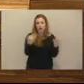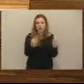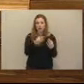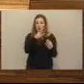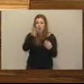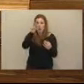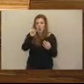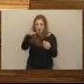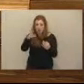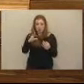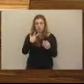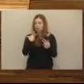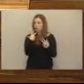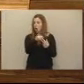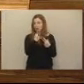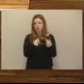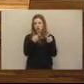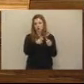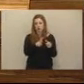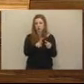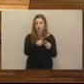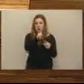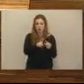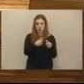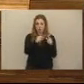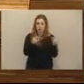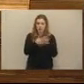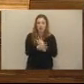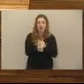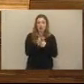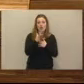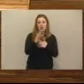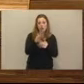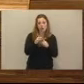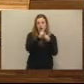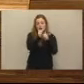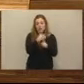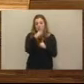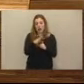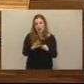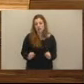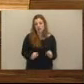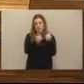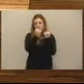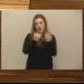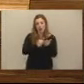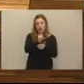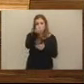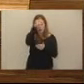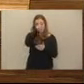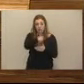se impuso al sector primario asturiano como una ventajosa manera de salvar la agroganadería. Y, sin embargo,